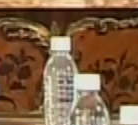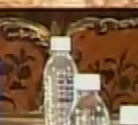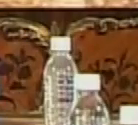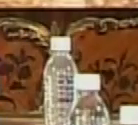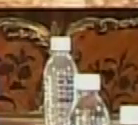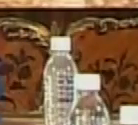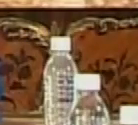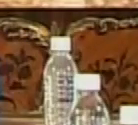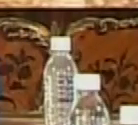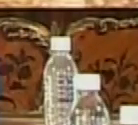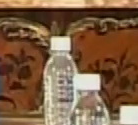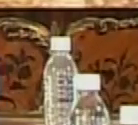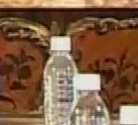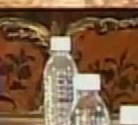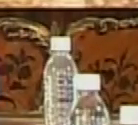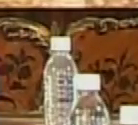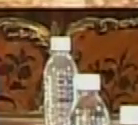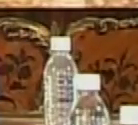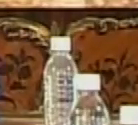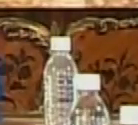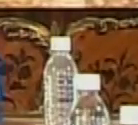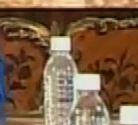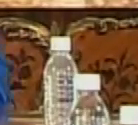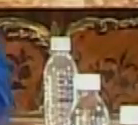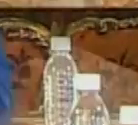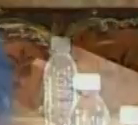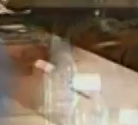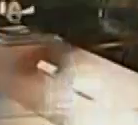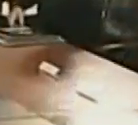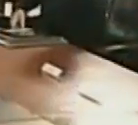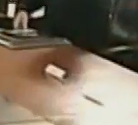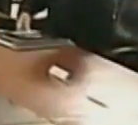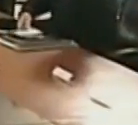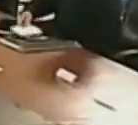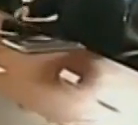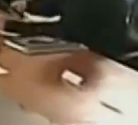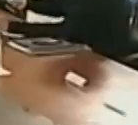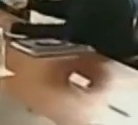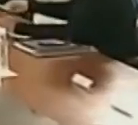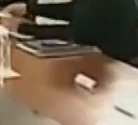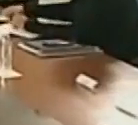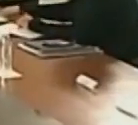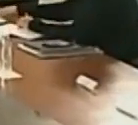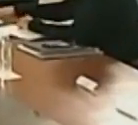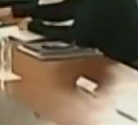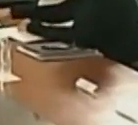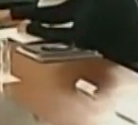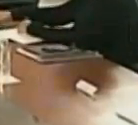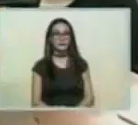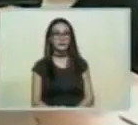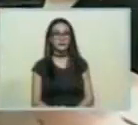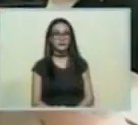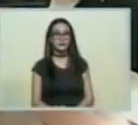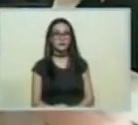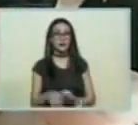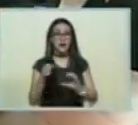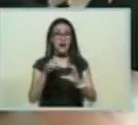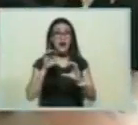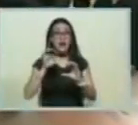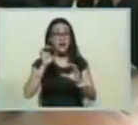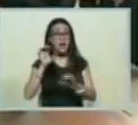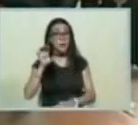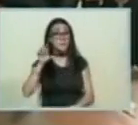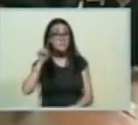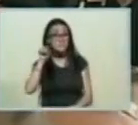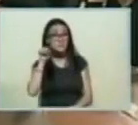con planes, con acciones. Y el carné de la patria, como saben ustedes, el carné de la patria